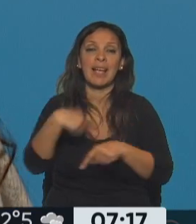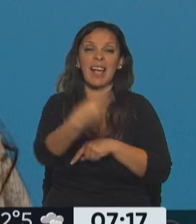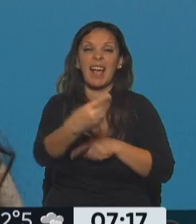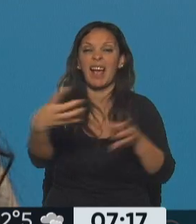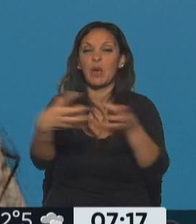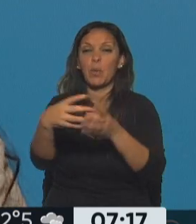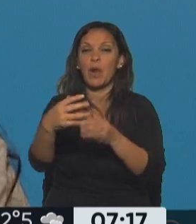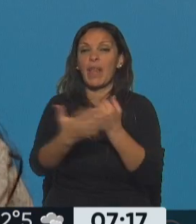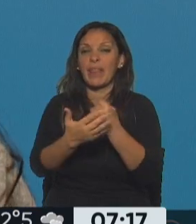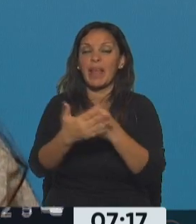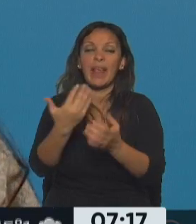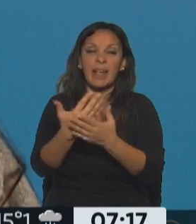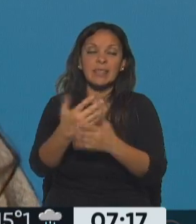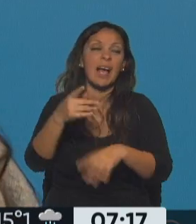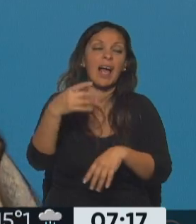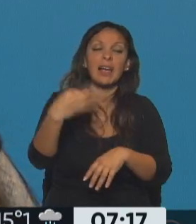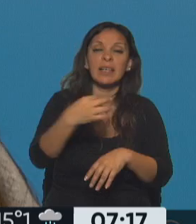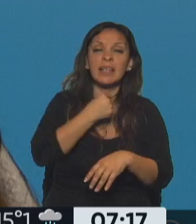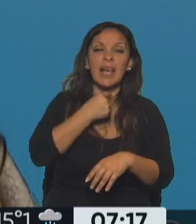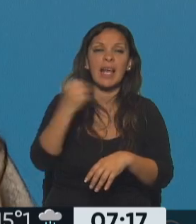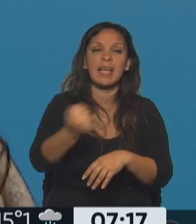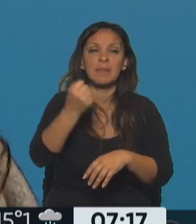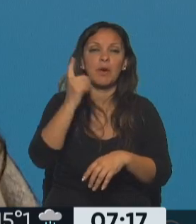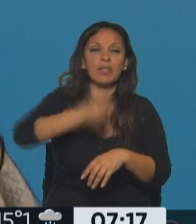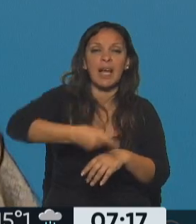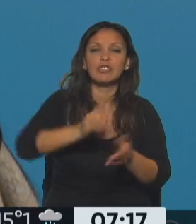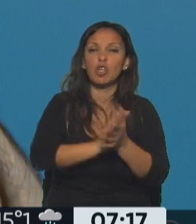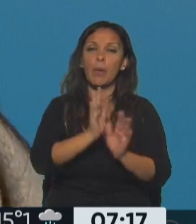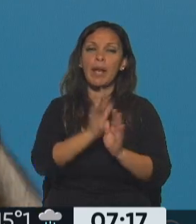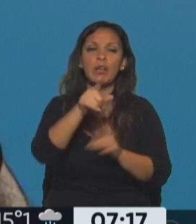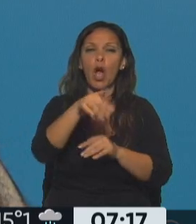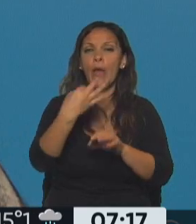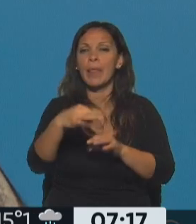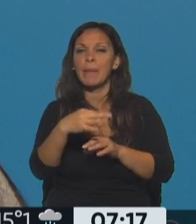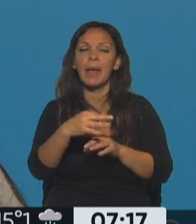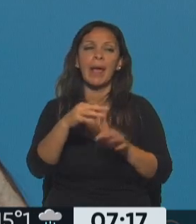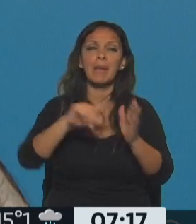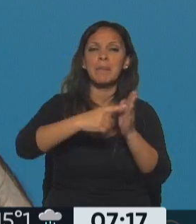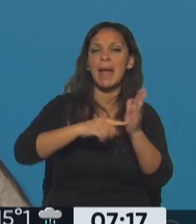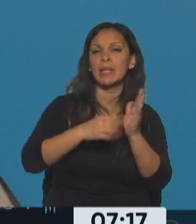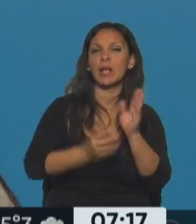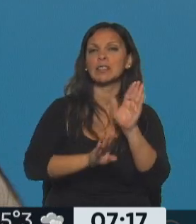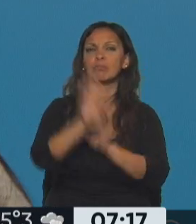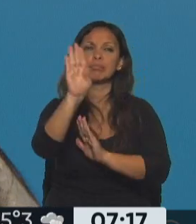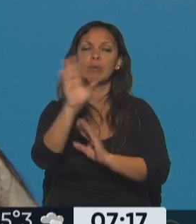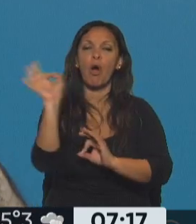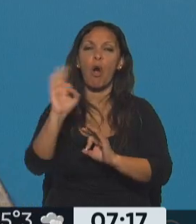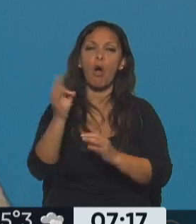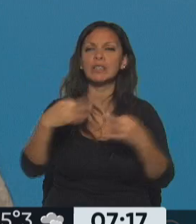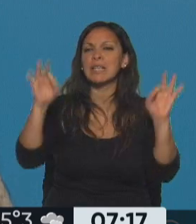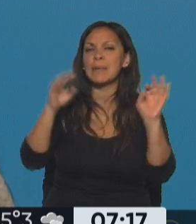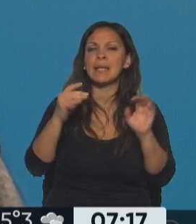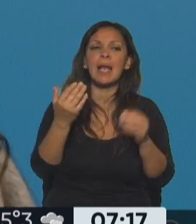con respecto a la cultura, que tienen que ver con la cultura de la meritocracia, con la cultura del sálvese quien pueda, con la cultura del